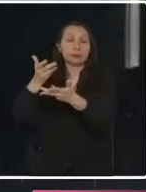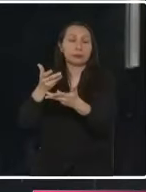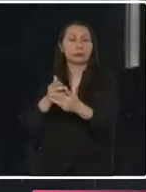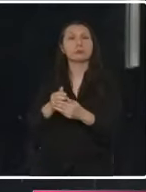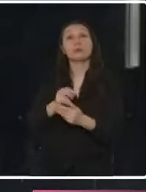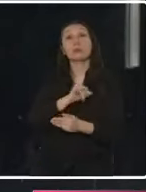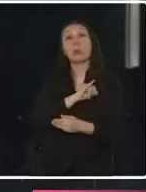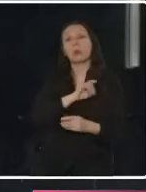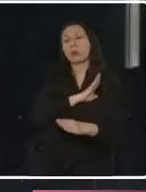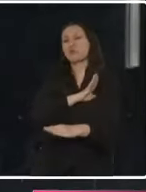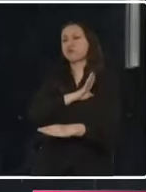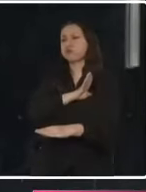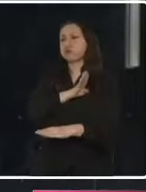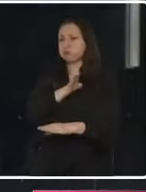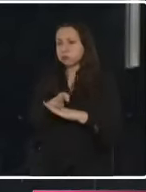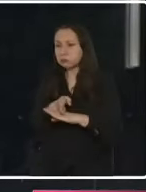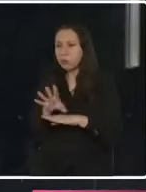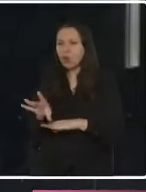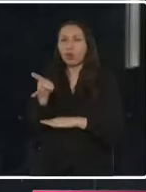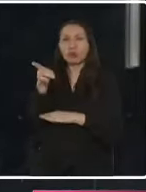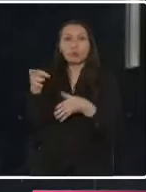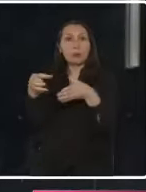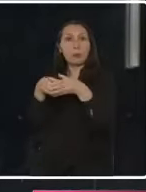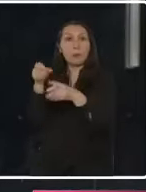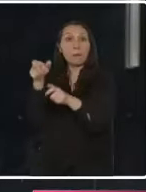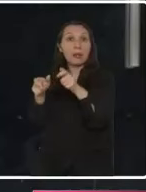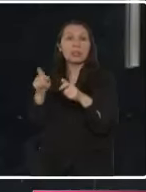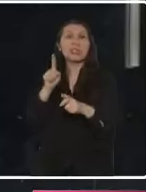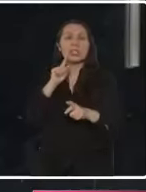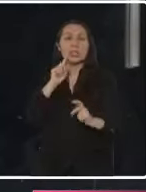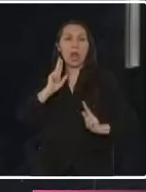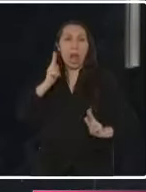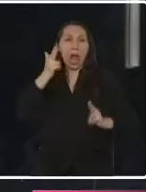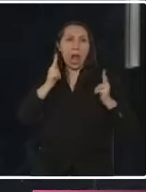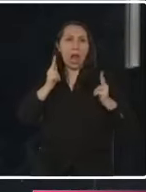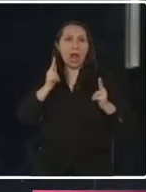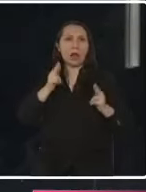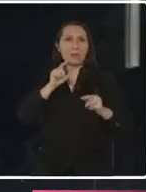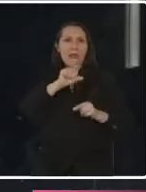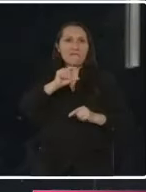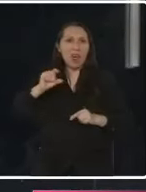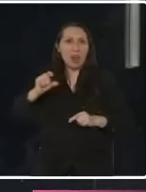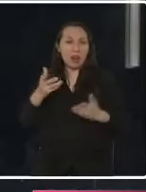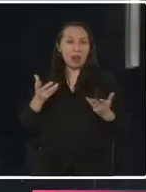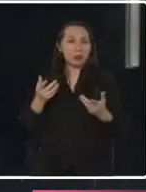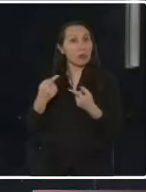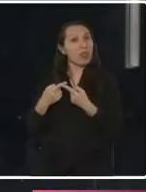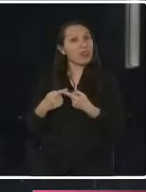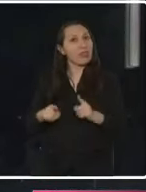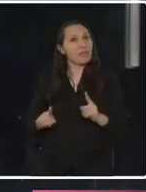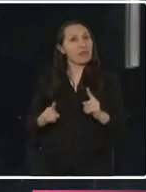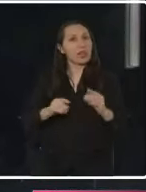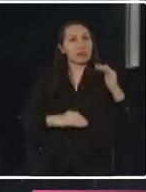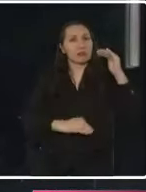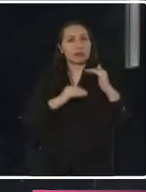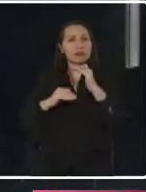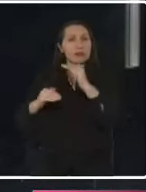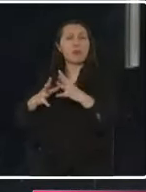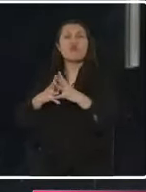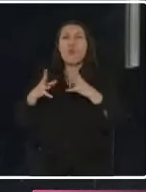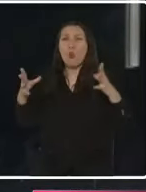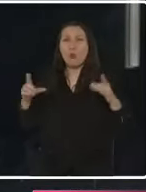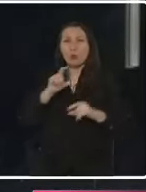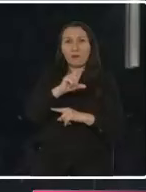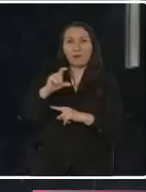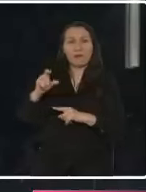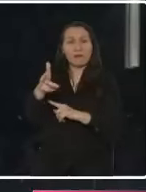incendio, y al llegar al lugar se encontró un grupo de personas que estaba con armamento y municiones, distintos armamentos y abundante